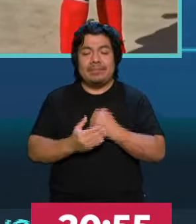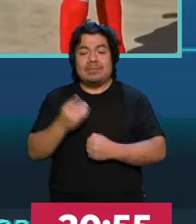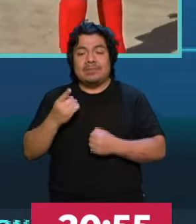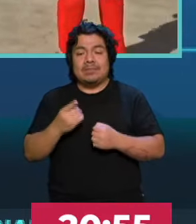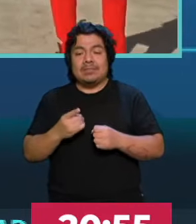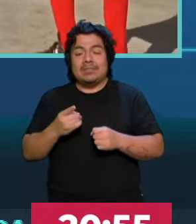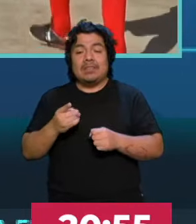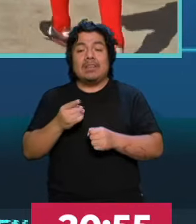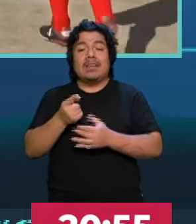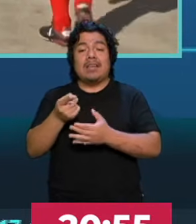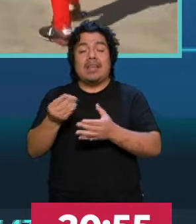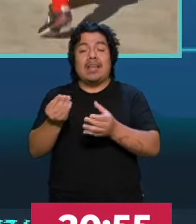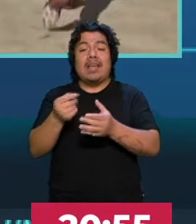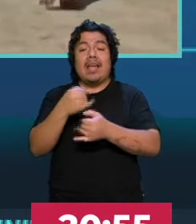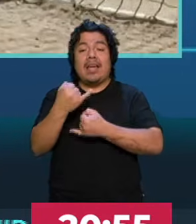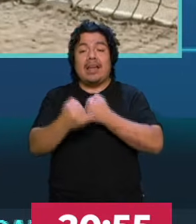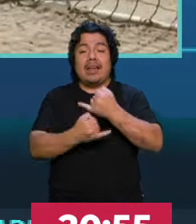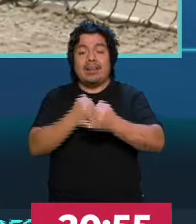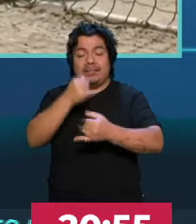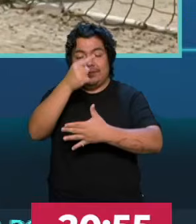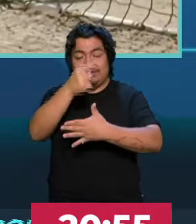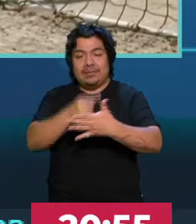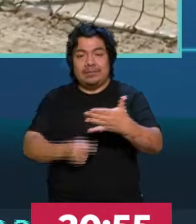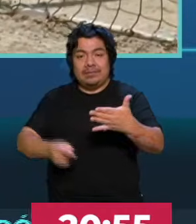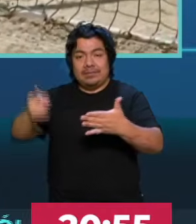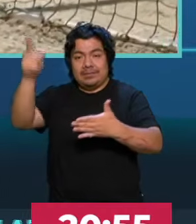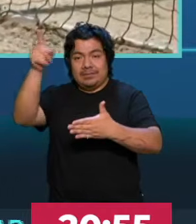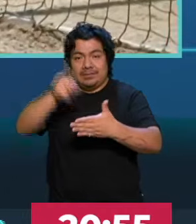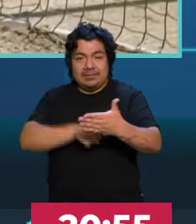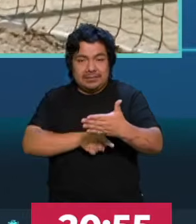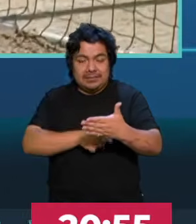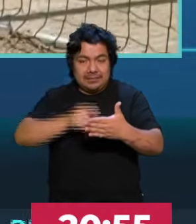tiene que cancelar. Okay. Entonces,